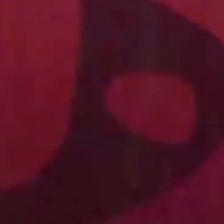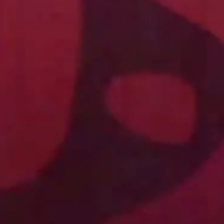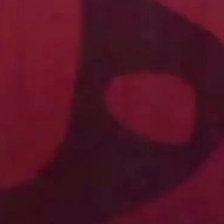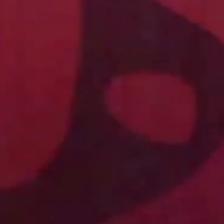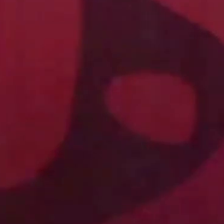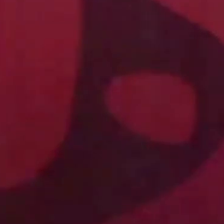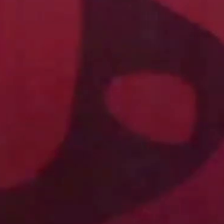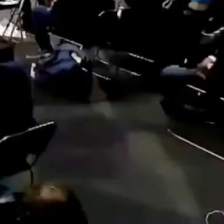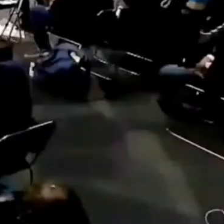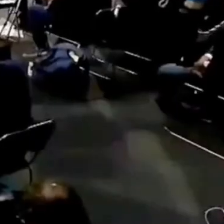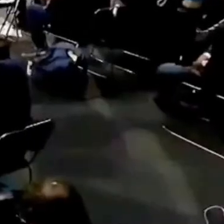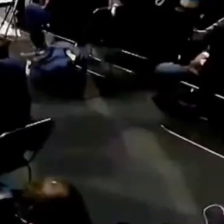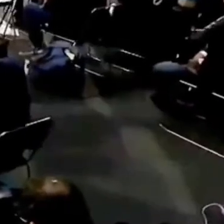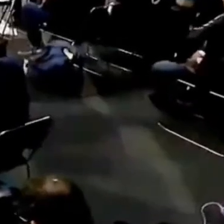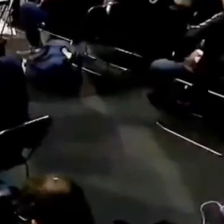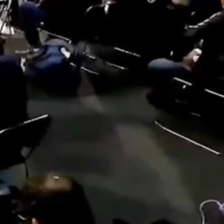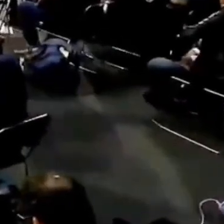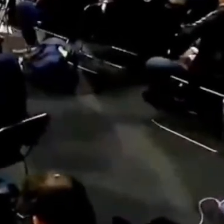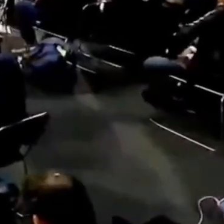los